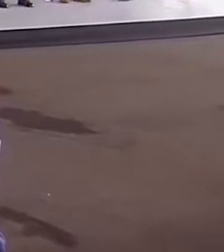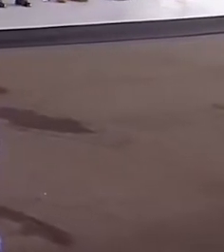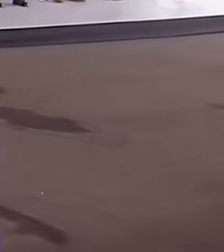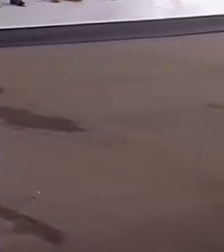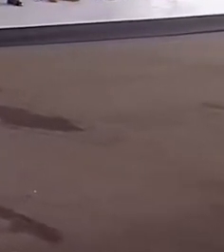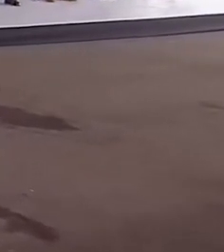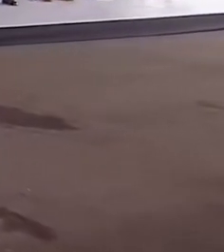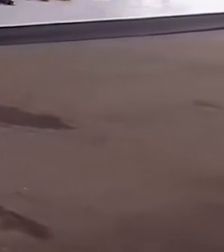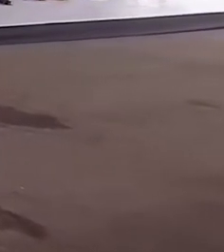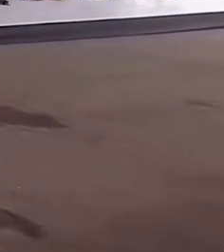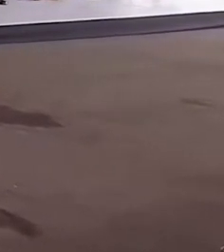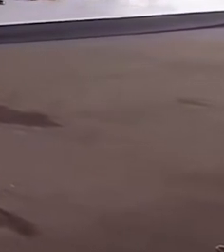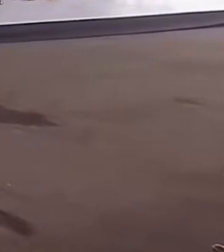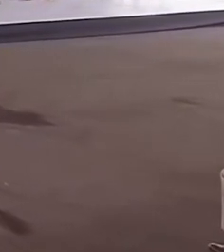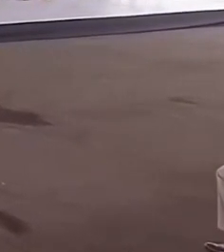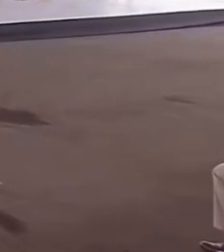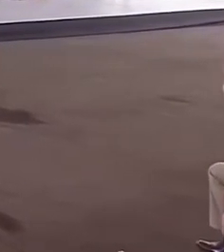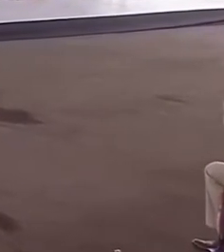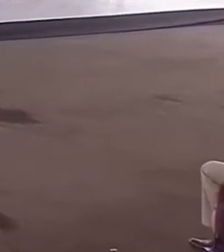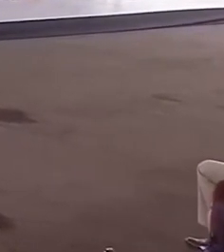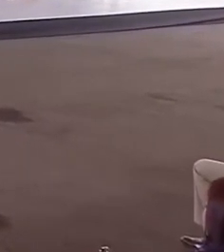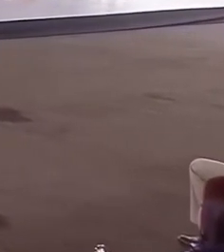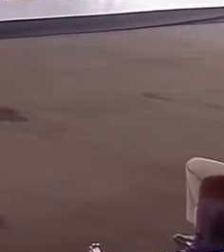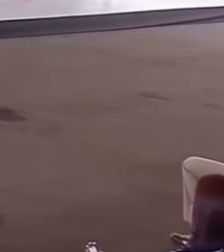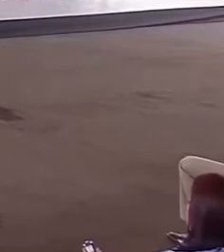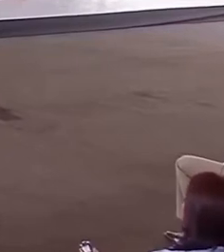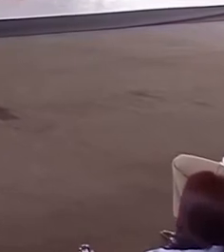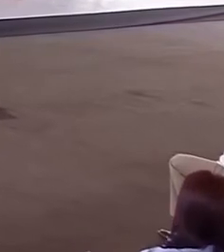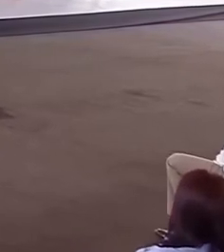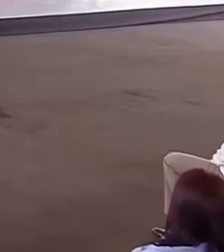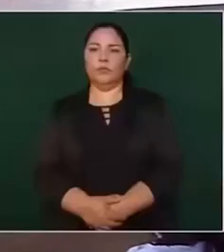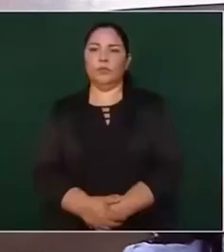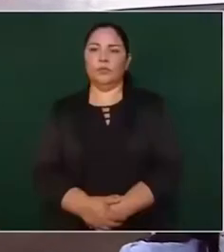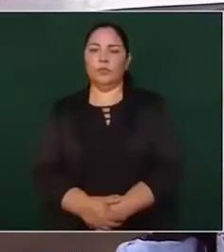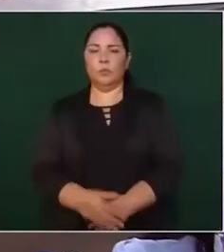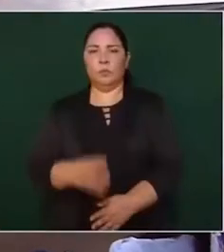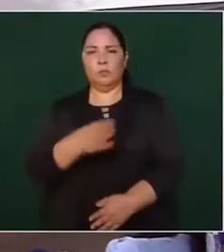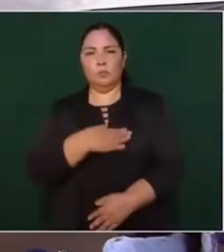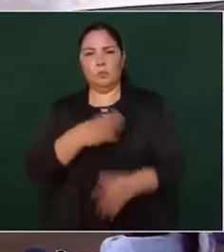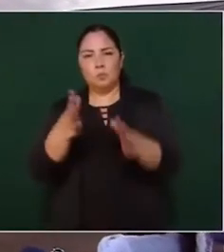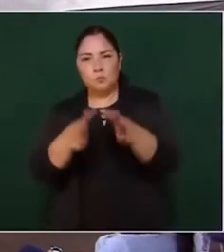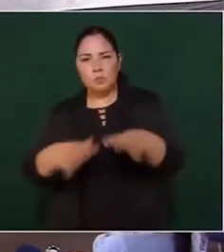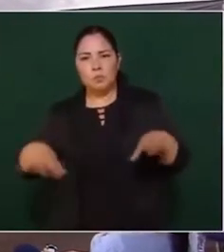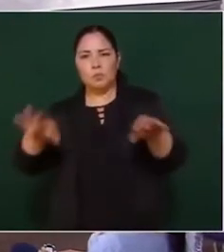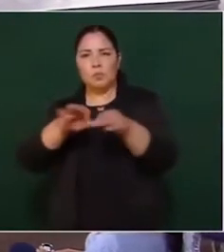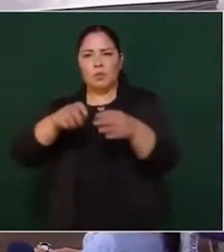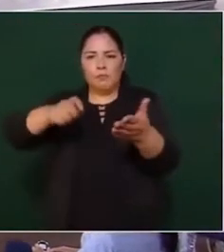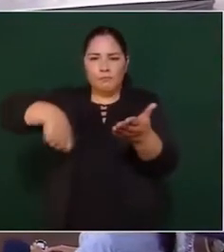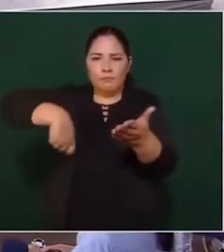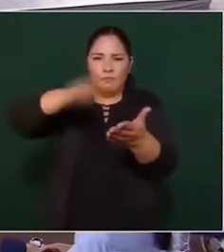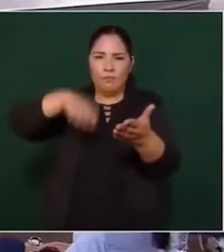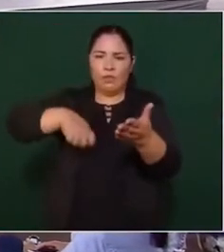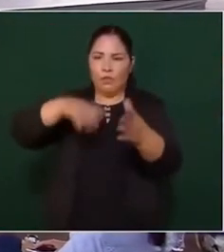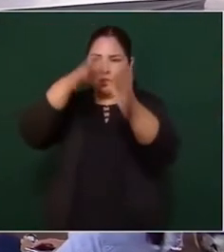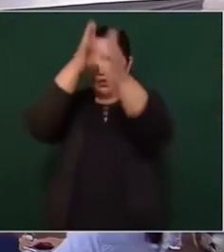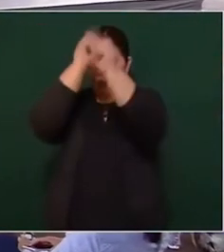Bueno, es muy importante la firma de este convenio, es